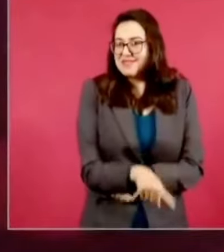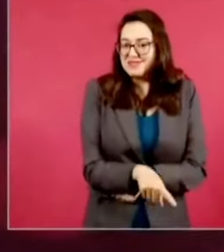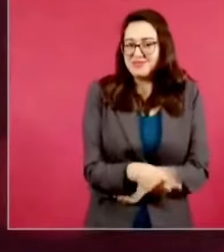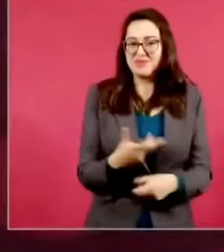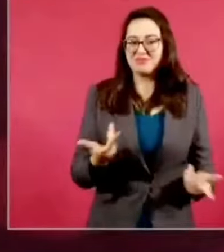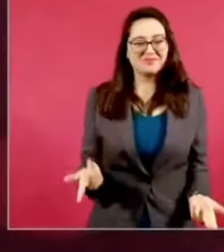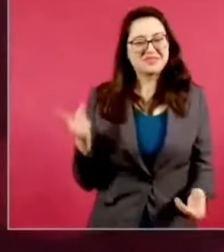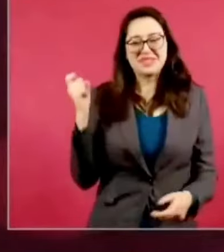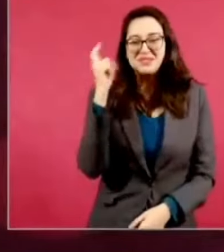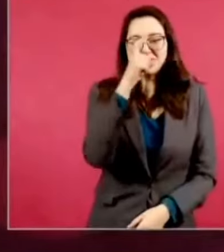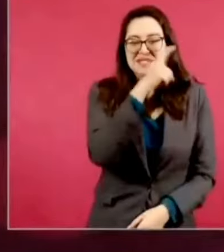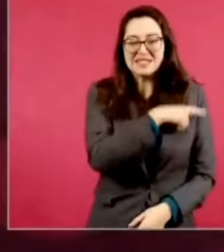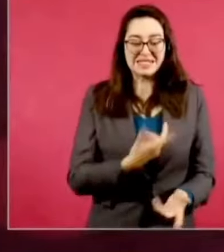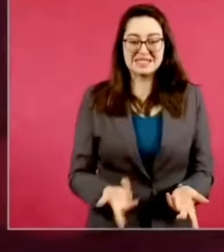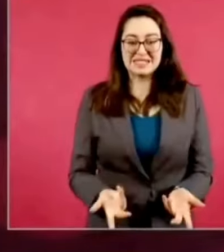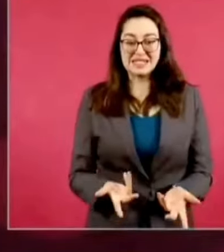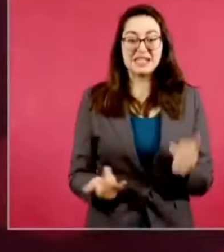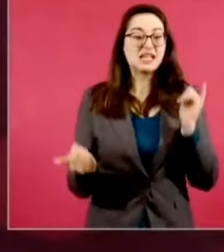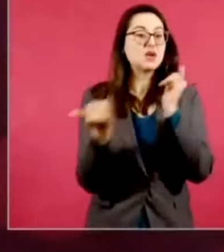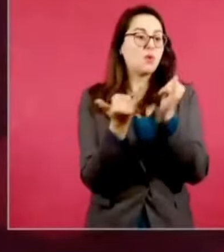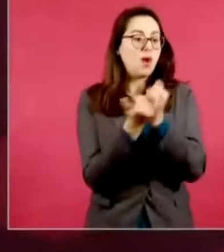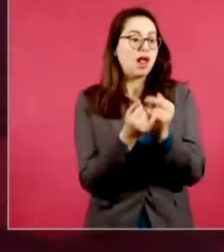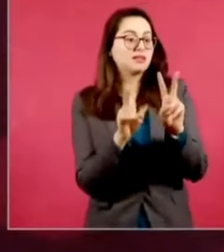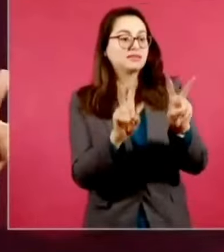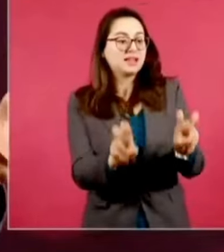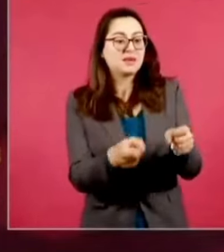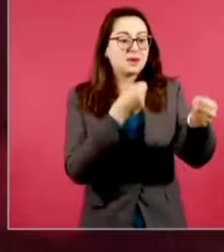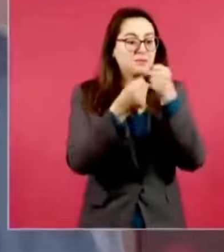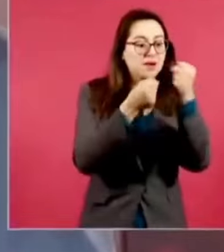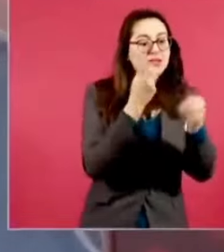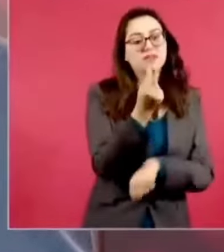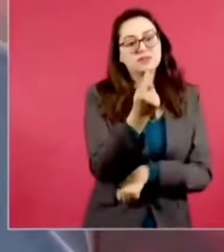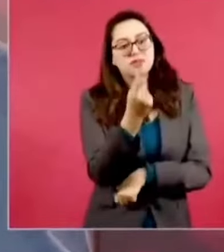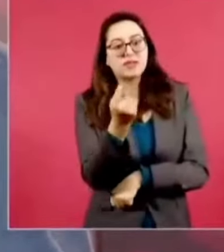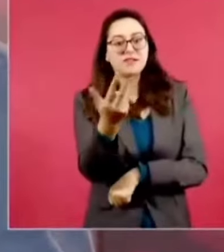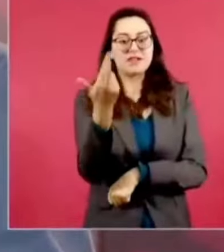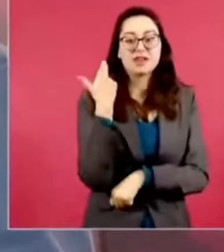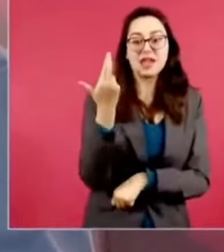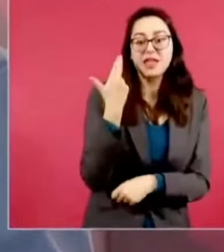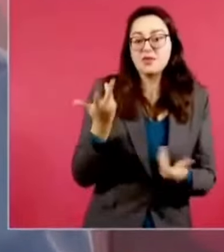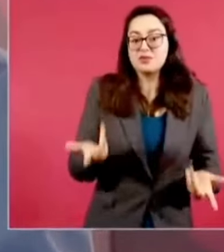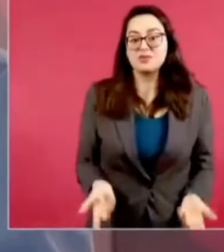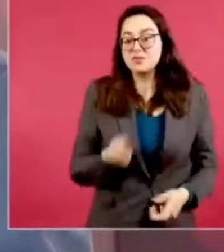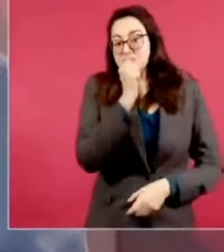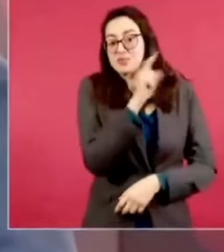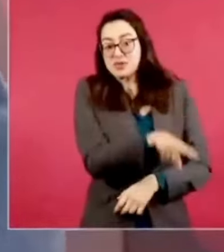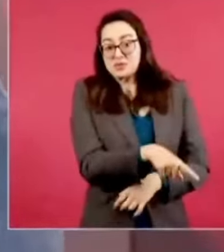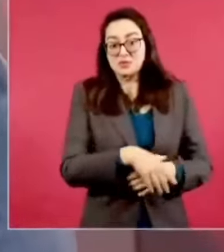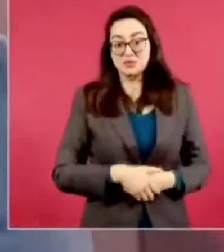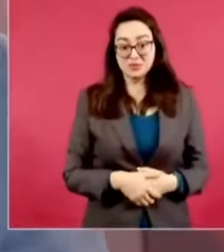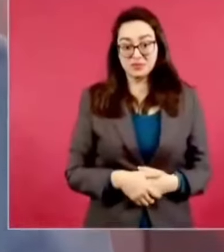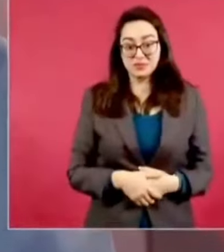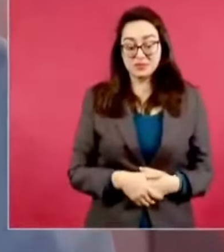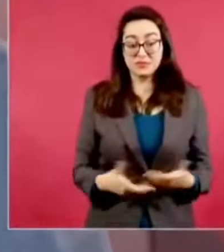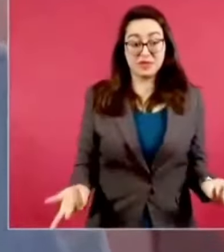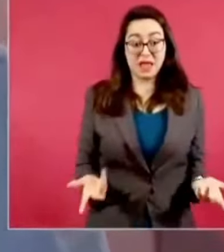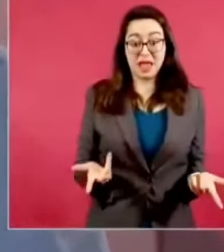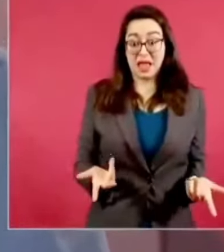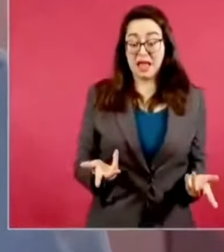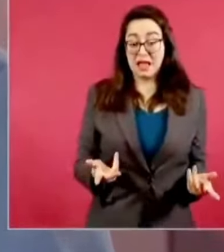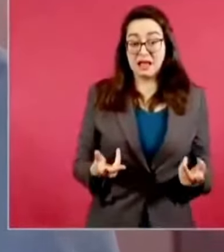Eso es lo mismo que pasa en los medios. Hablábamos de los de Televisa. No hay uno,